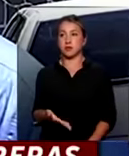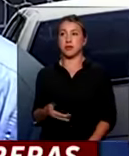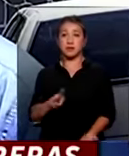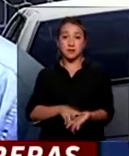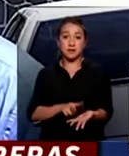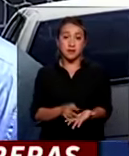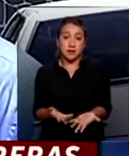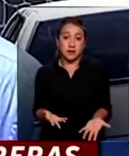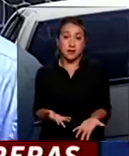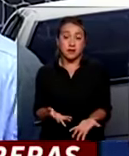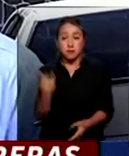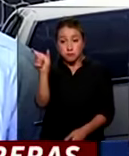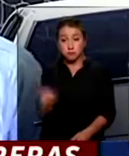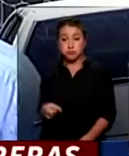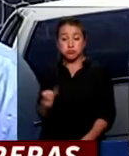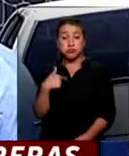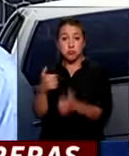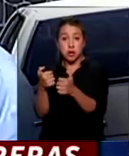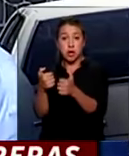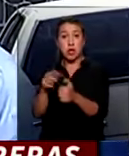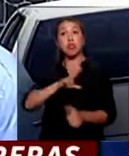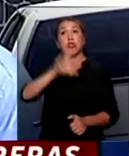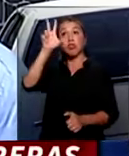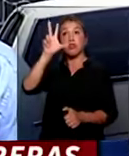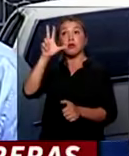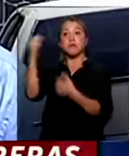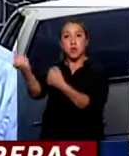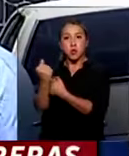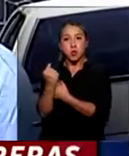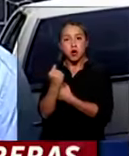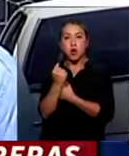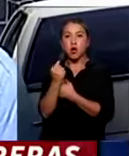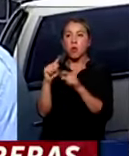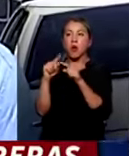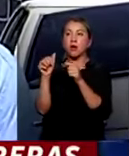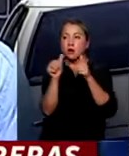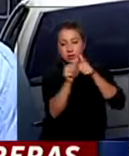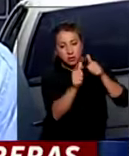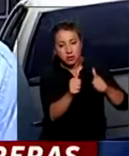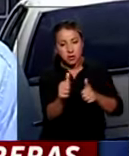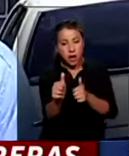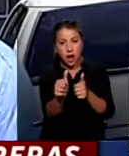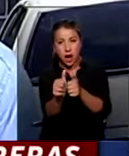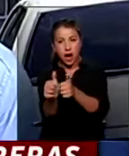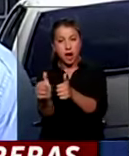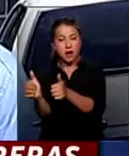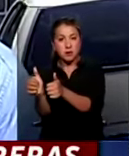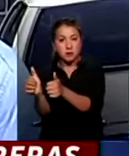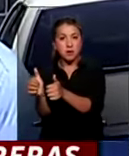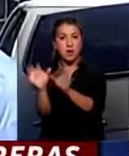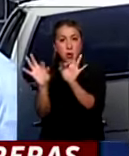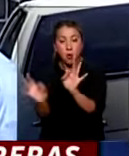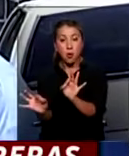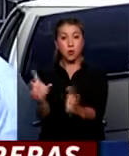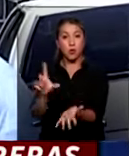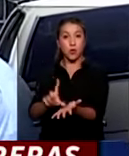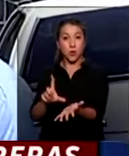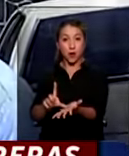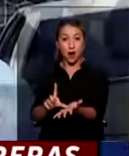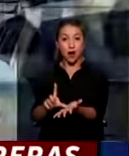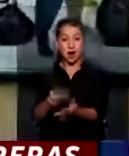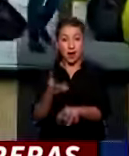verdad. y el de arriba se encargó de ponerme, de guiarme, de llevarme al lugar correspondiente donde ella